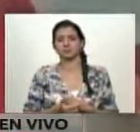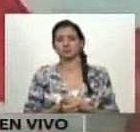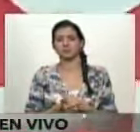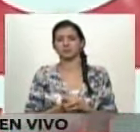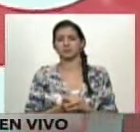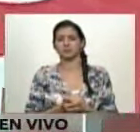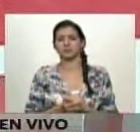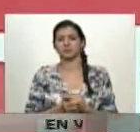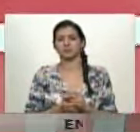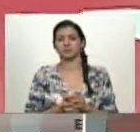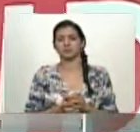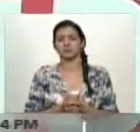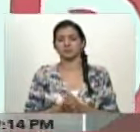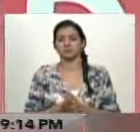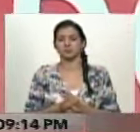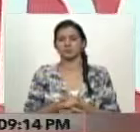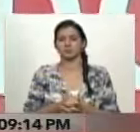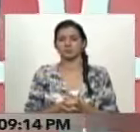absolutamente